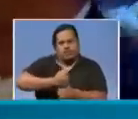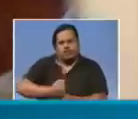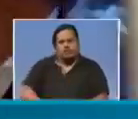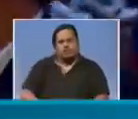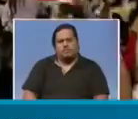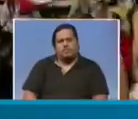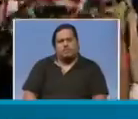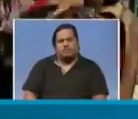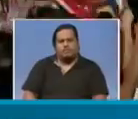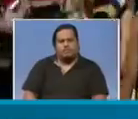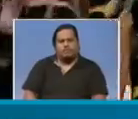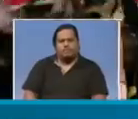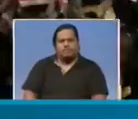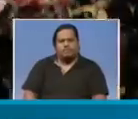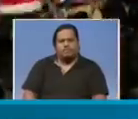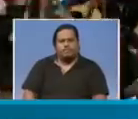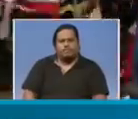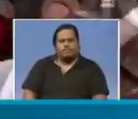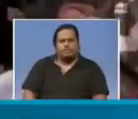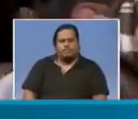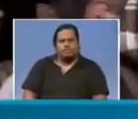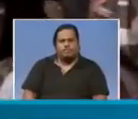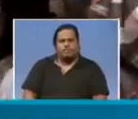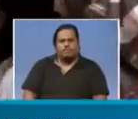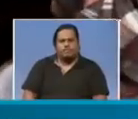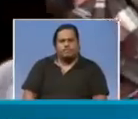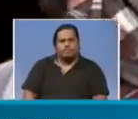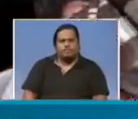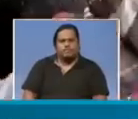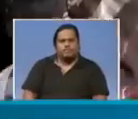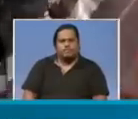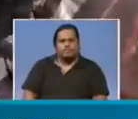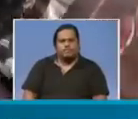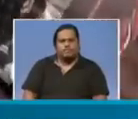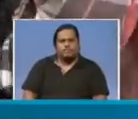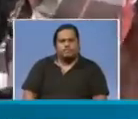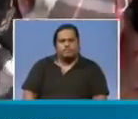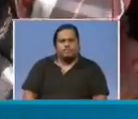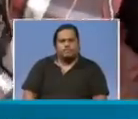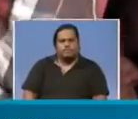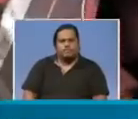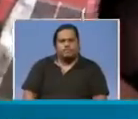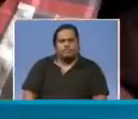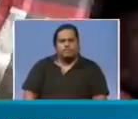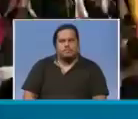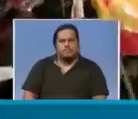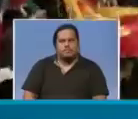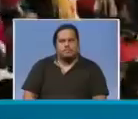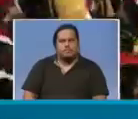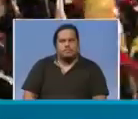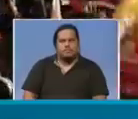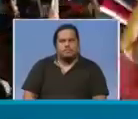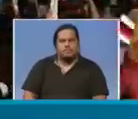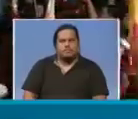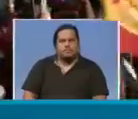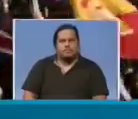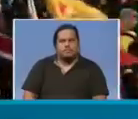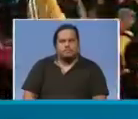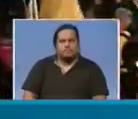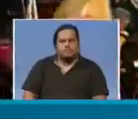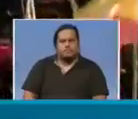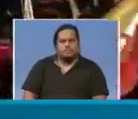formal con el PAC. Y quienes están ahí son exministros, exministras, pero están a